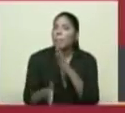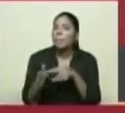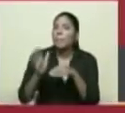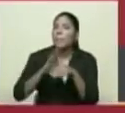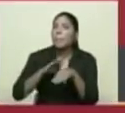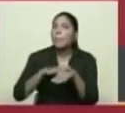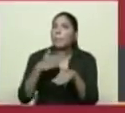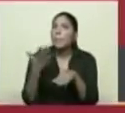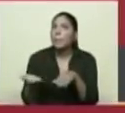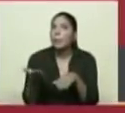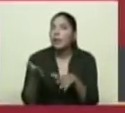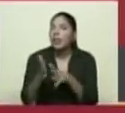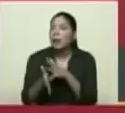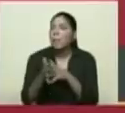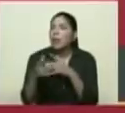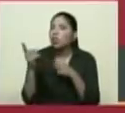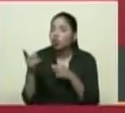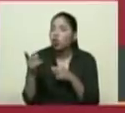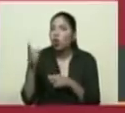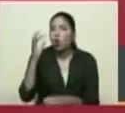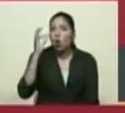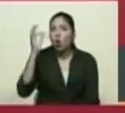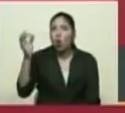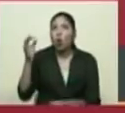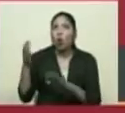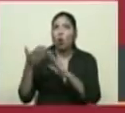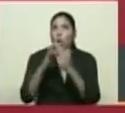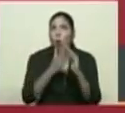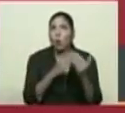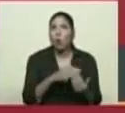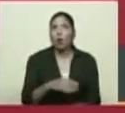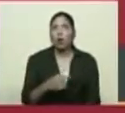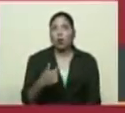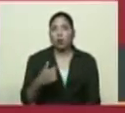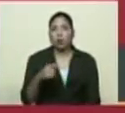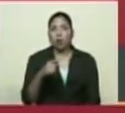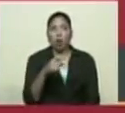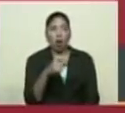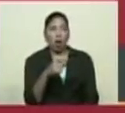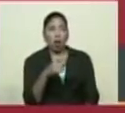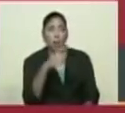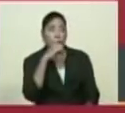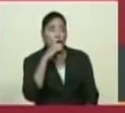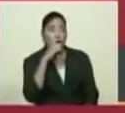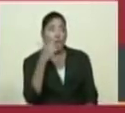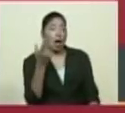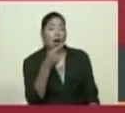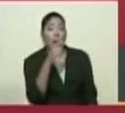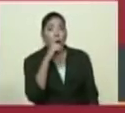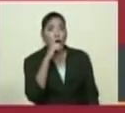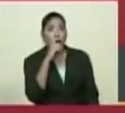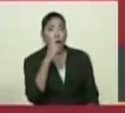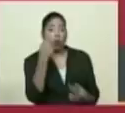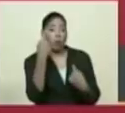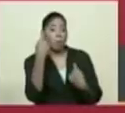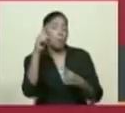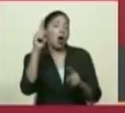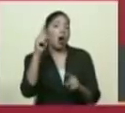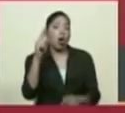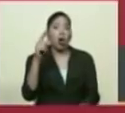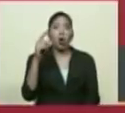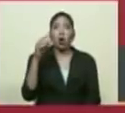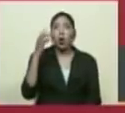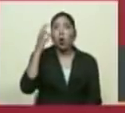Maduro abandonó las comunas. Yo abandoné las comunas. Yo escuché a unos compañeros hablando, no, Maduro abandonó las comunas.